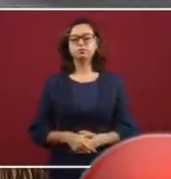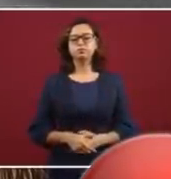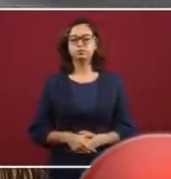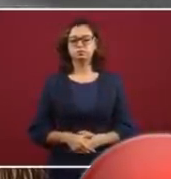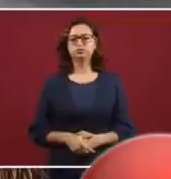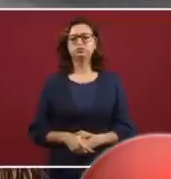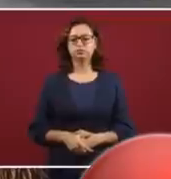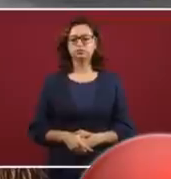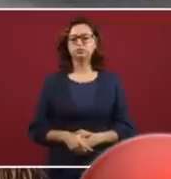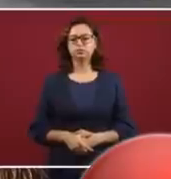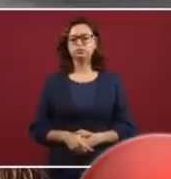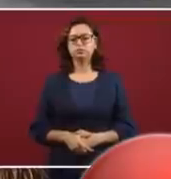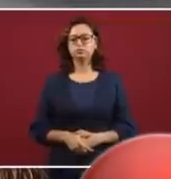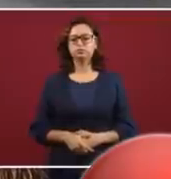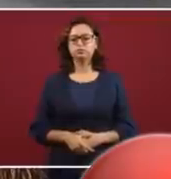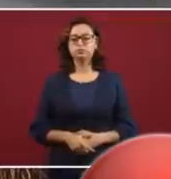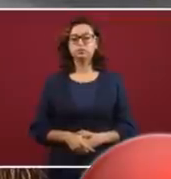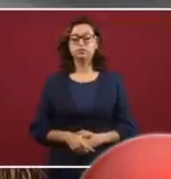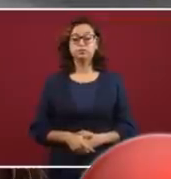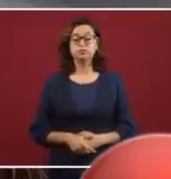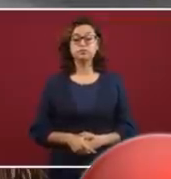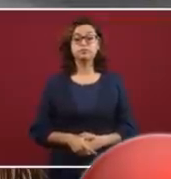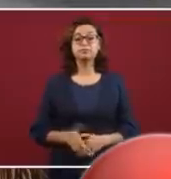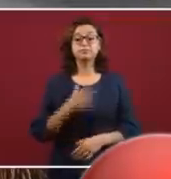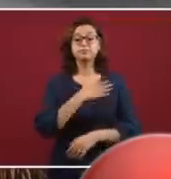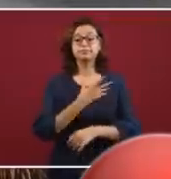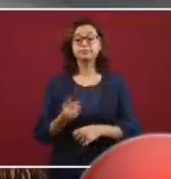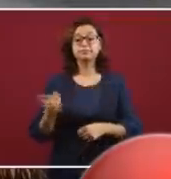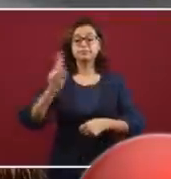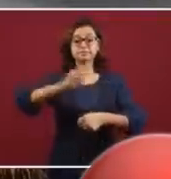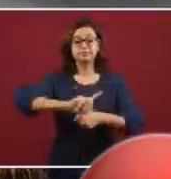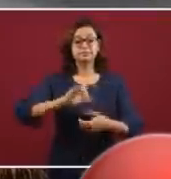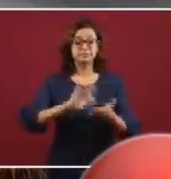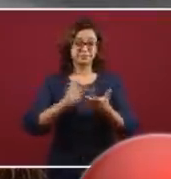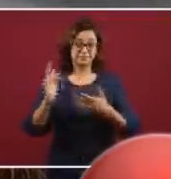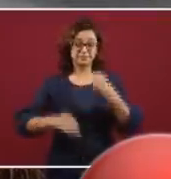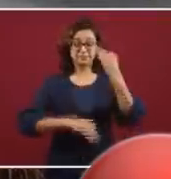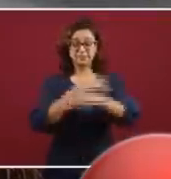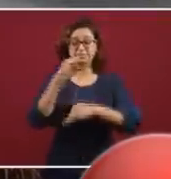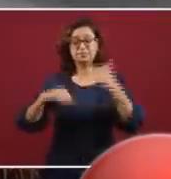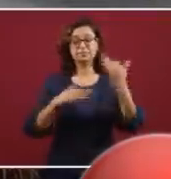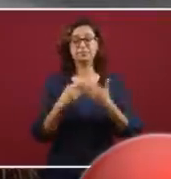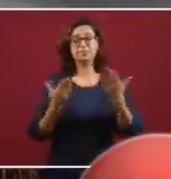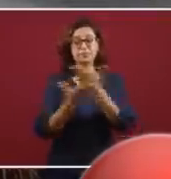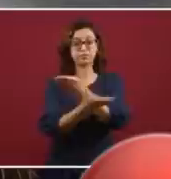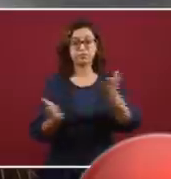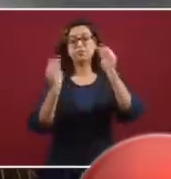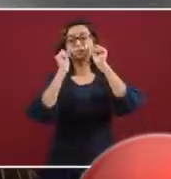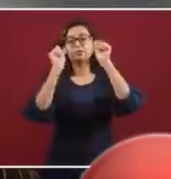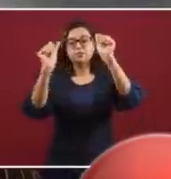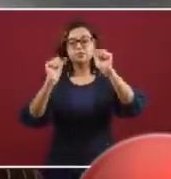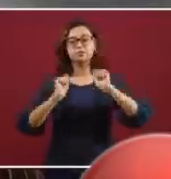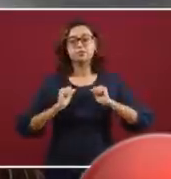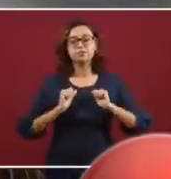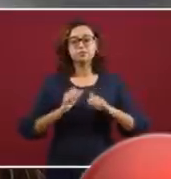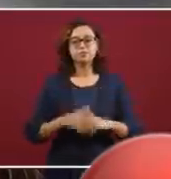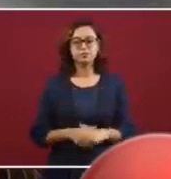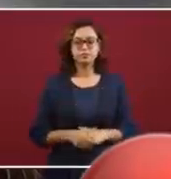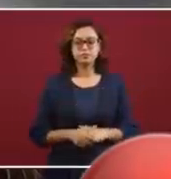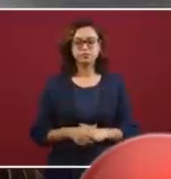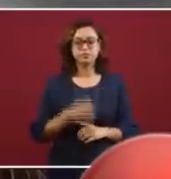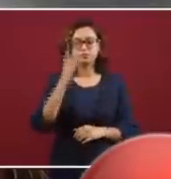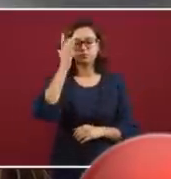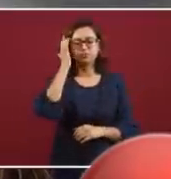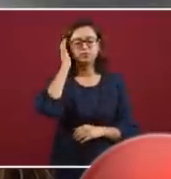¿Sí? Bien, pues buenos días. Gracias a todos por la atención. Es un tema un